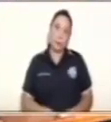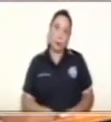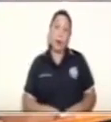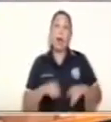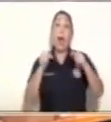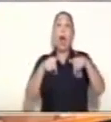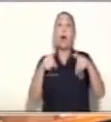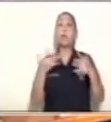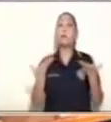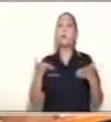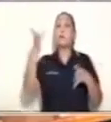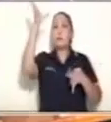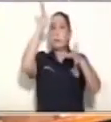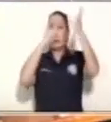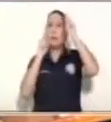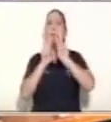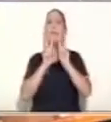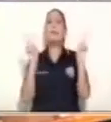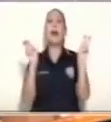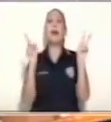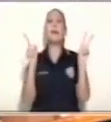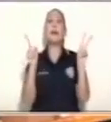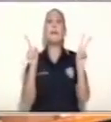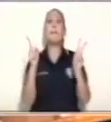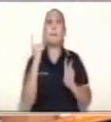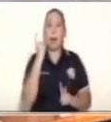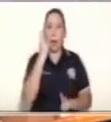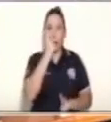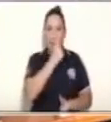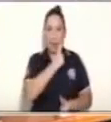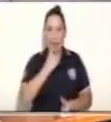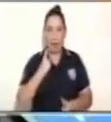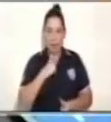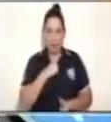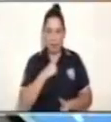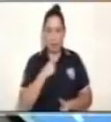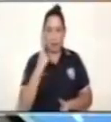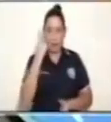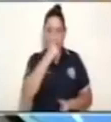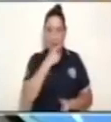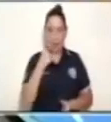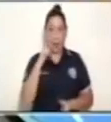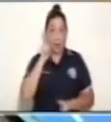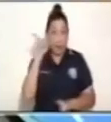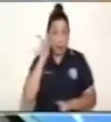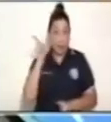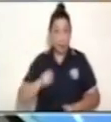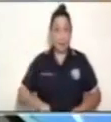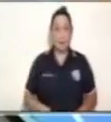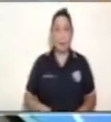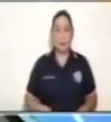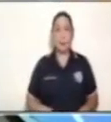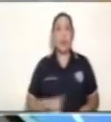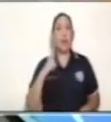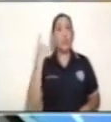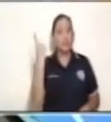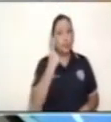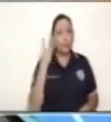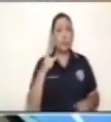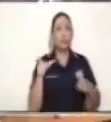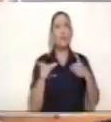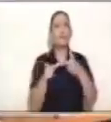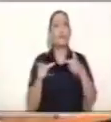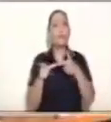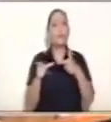estamos aprendiendo el tema de la letra S. Y vamos a saber que todas las letras tienen